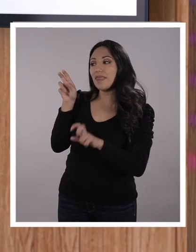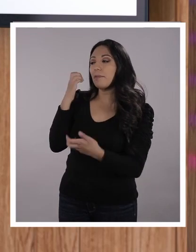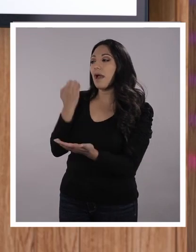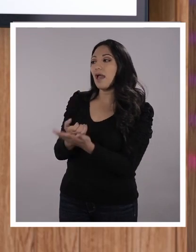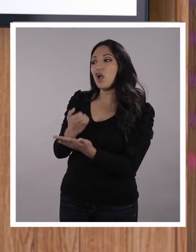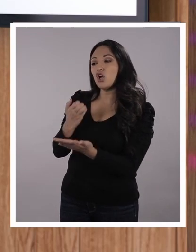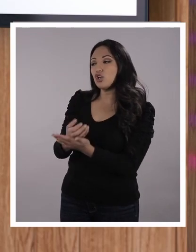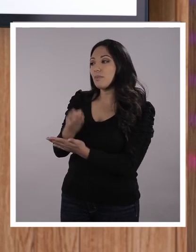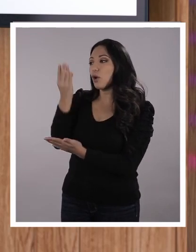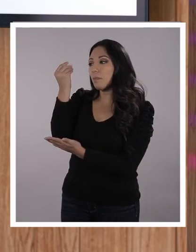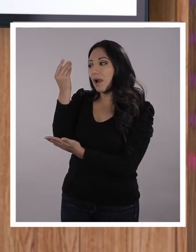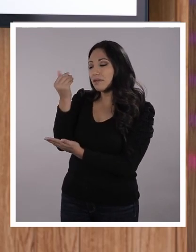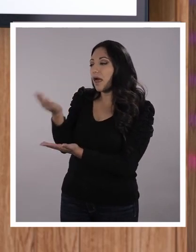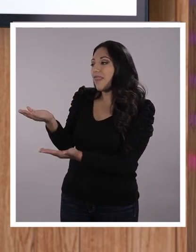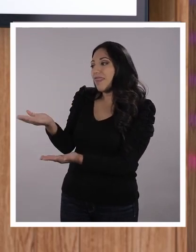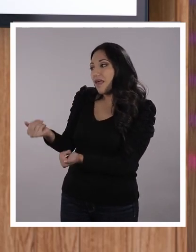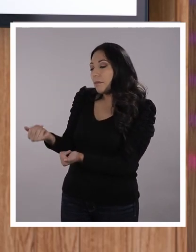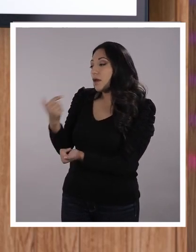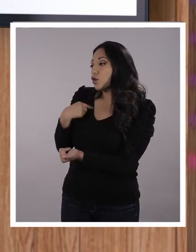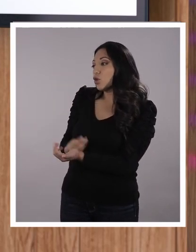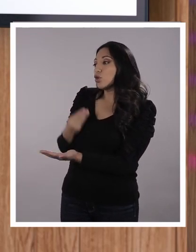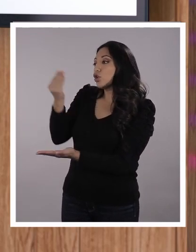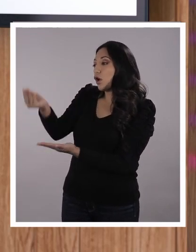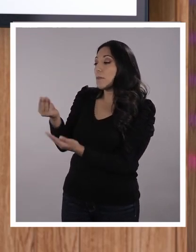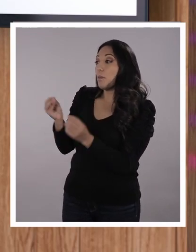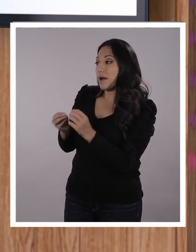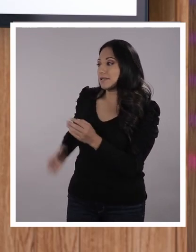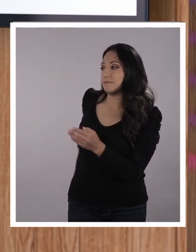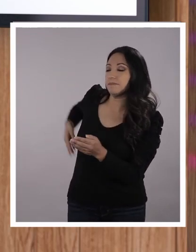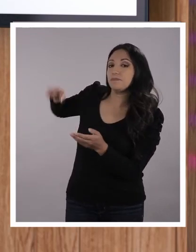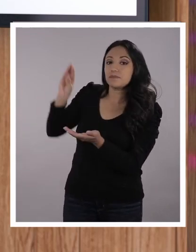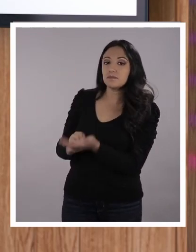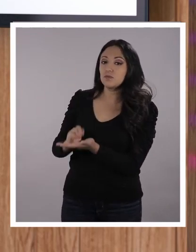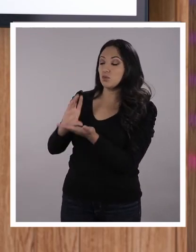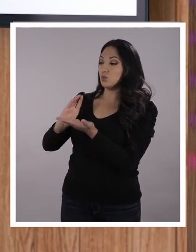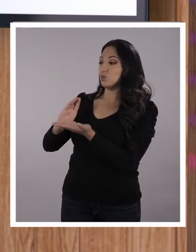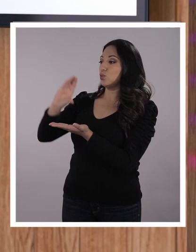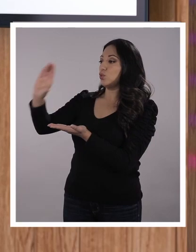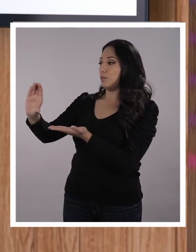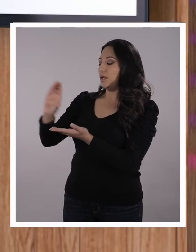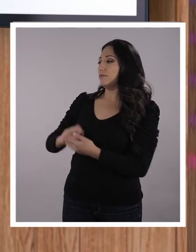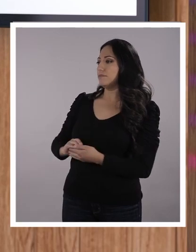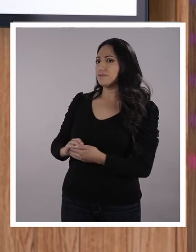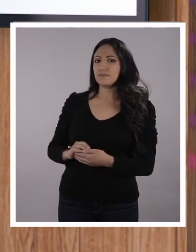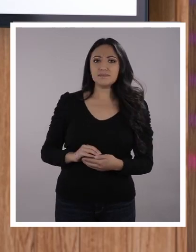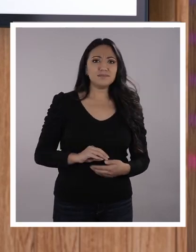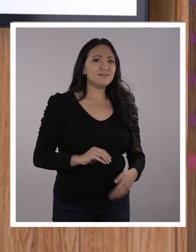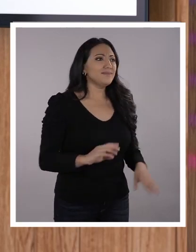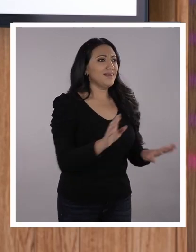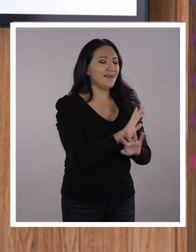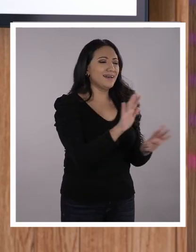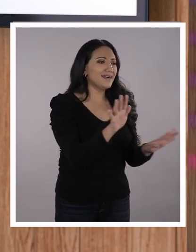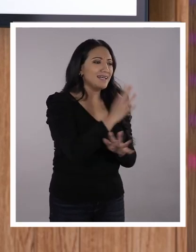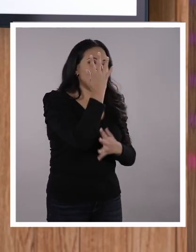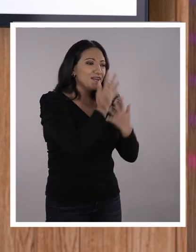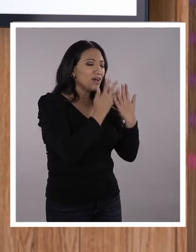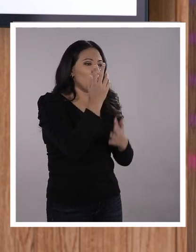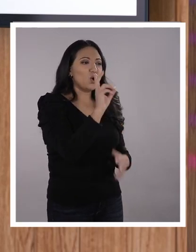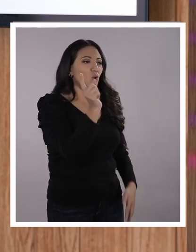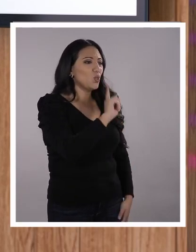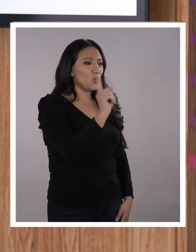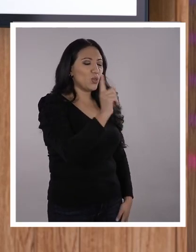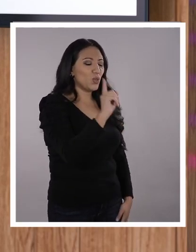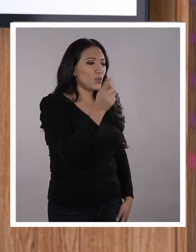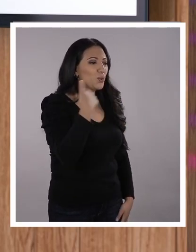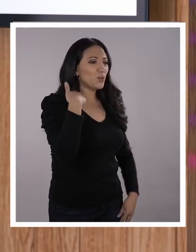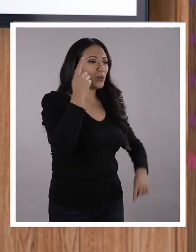tema económico y es un tema de negociación. Te propongo un poco más de dinero por tus habilidades musicales. Es que, profe,